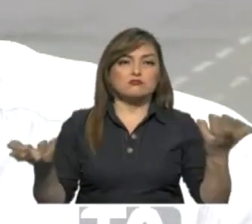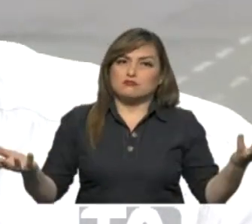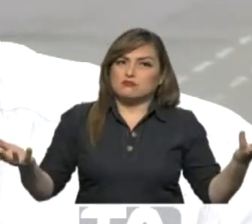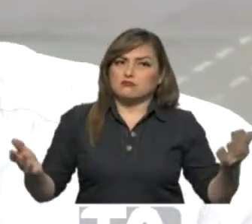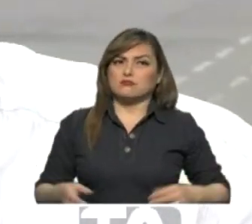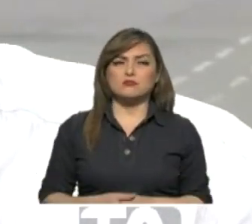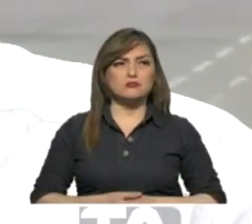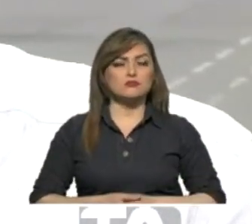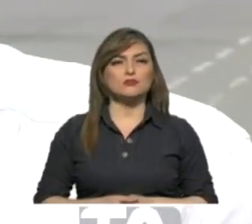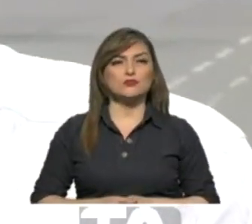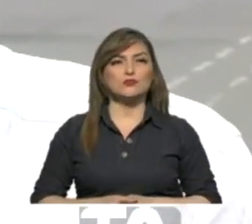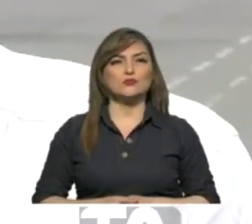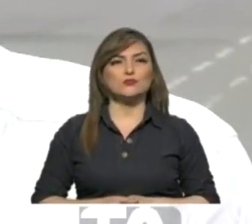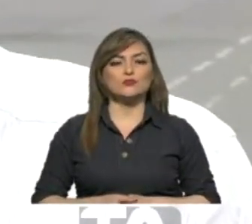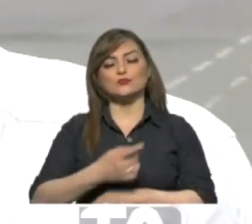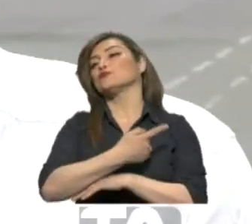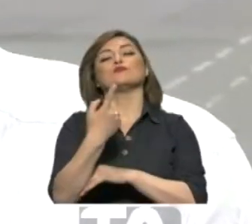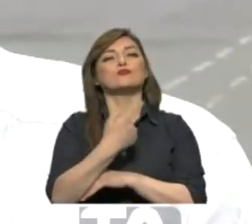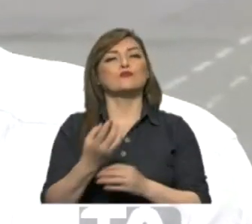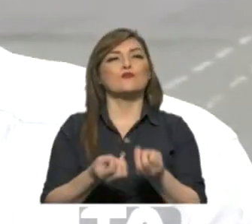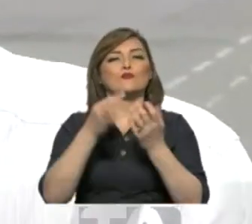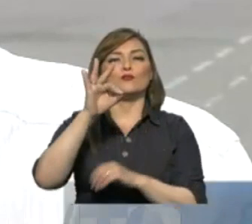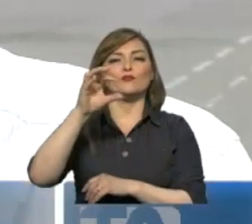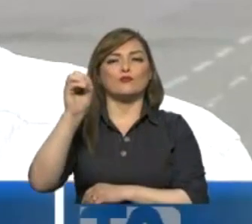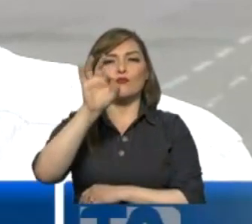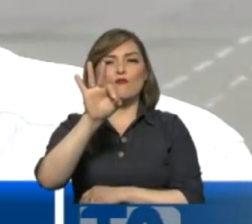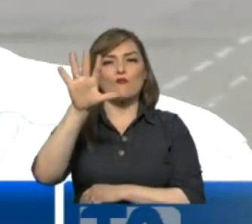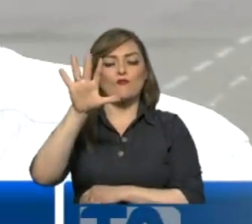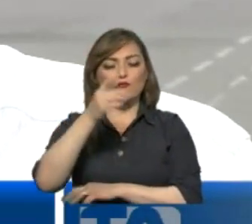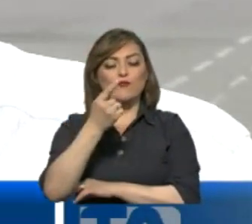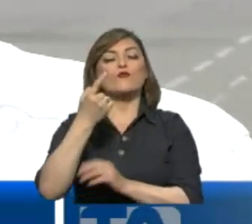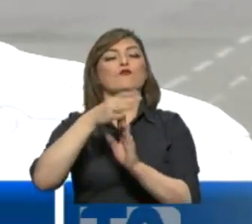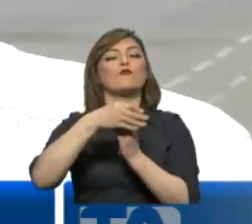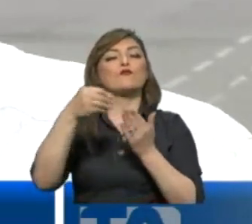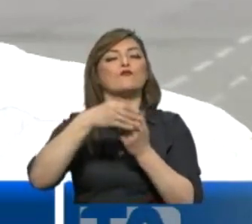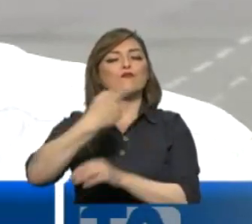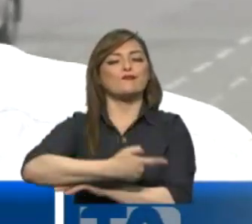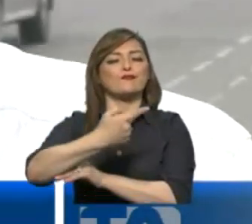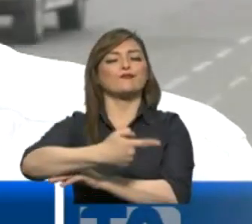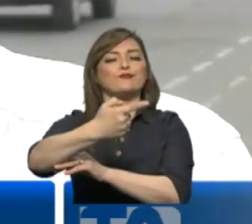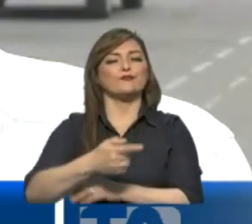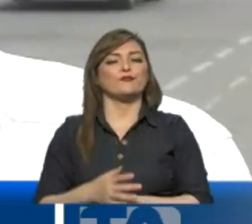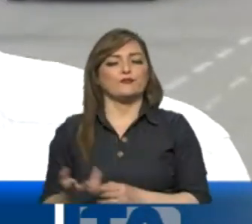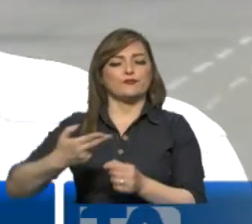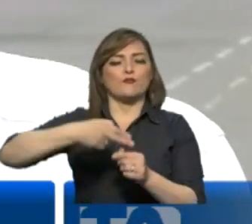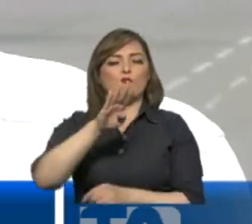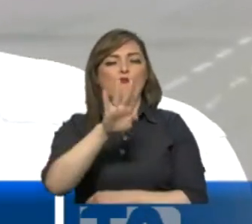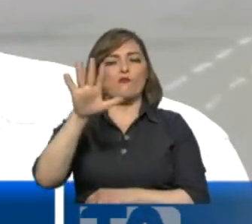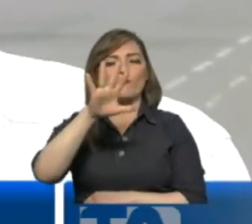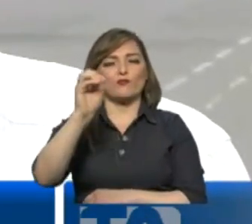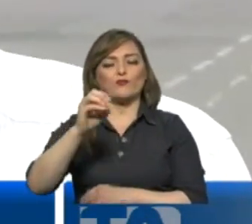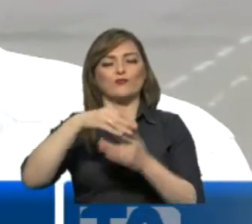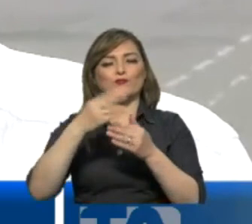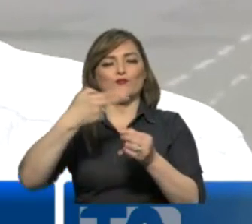Nosotros actualmente tenemos como ingresos diarios alrededor de 90, 95 dólares y tenemos que poner alrededor de 45,